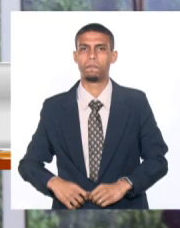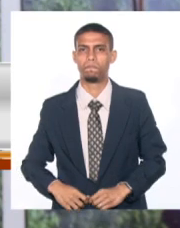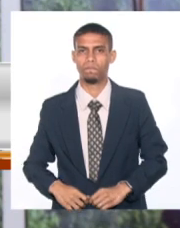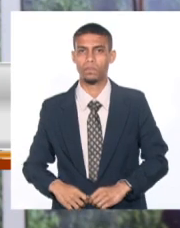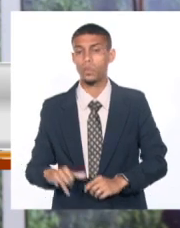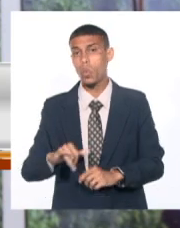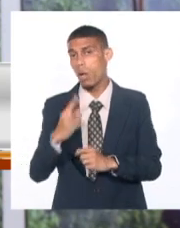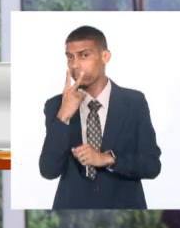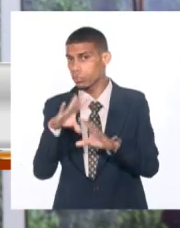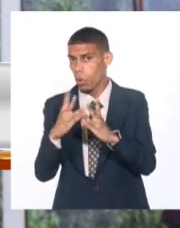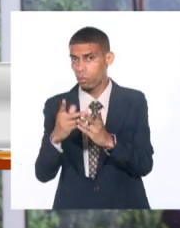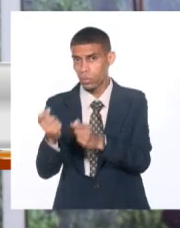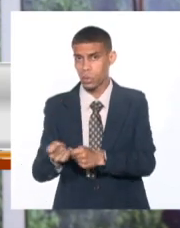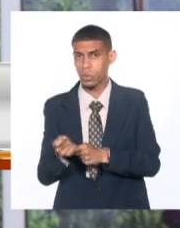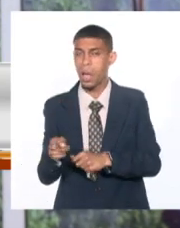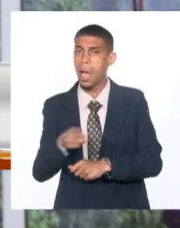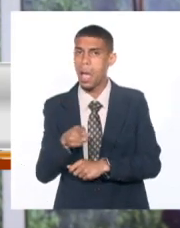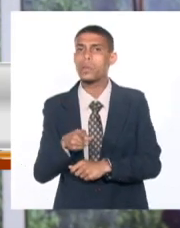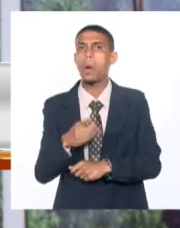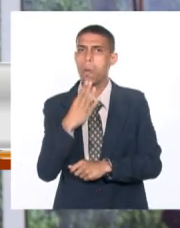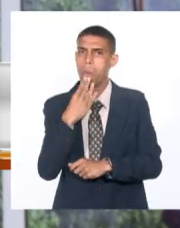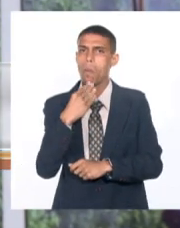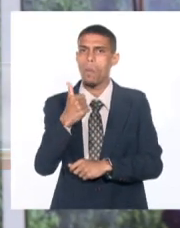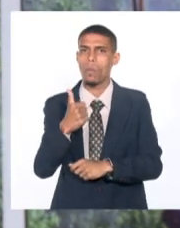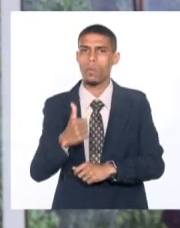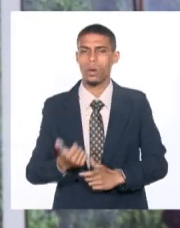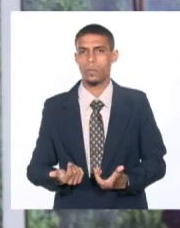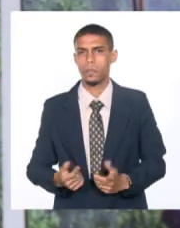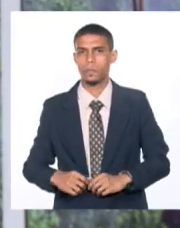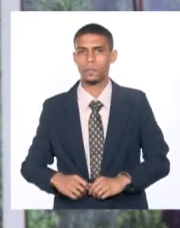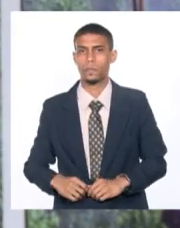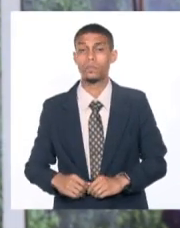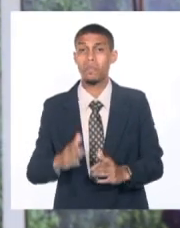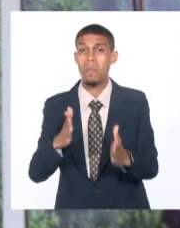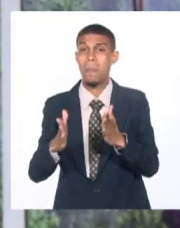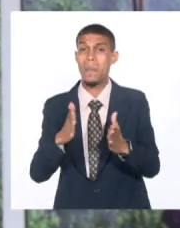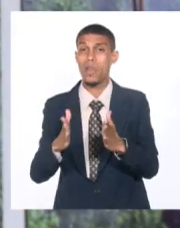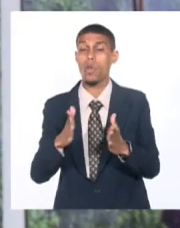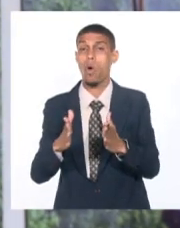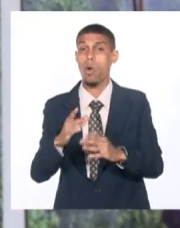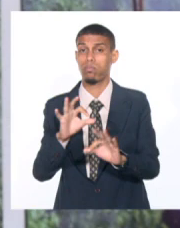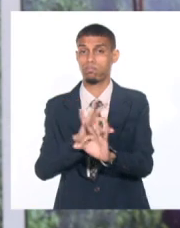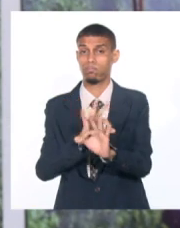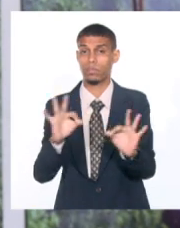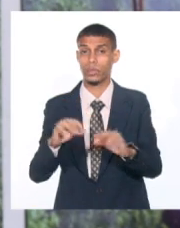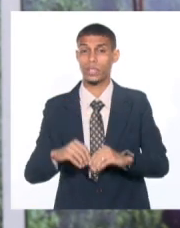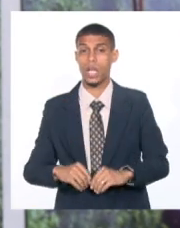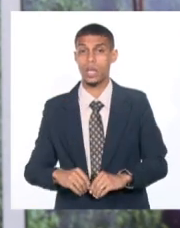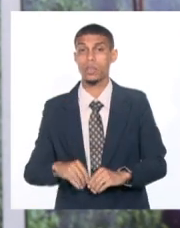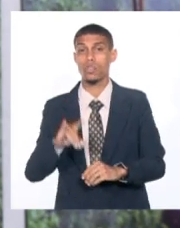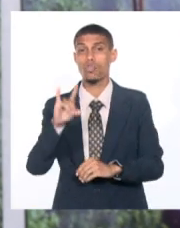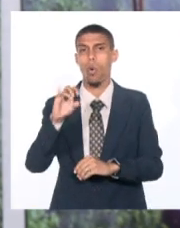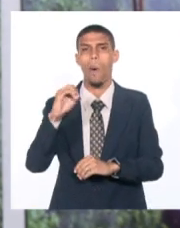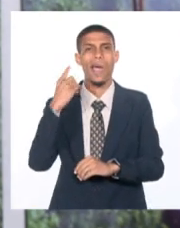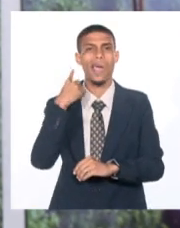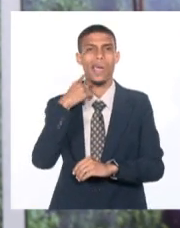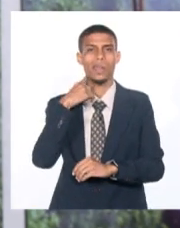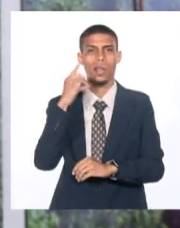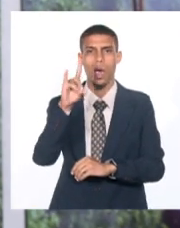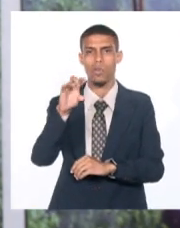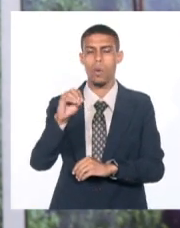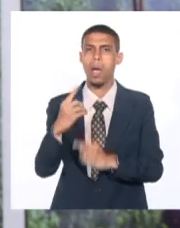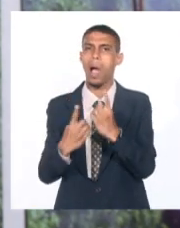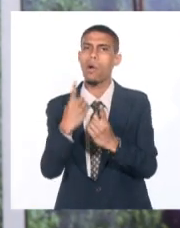y eso permitió en el periodo especial de la década del 90 disponer ya de algunas